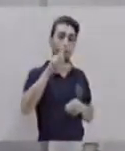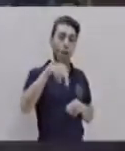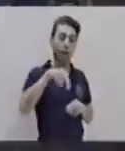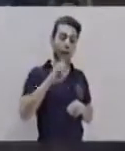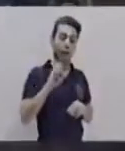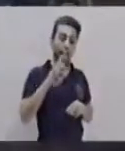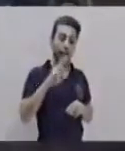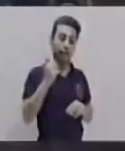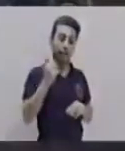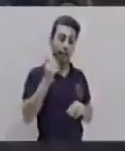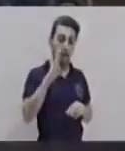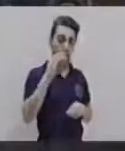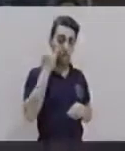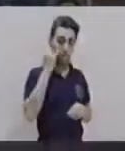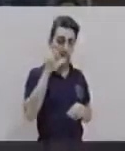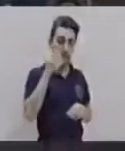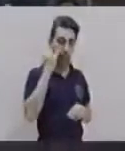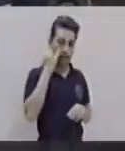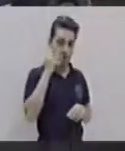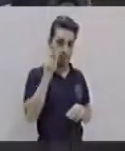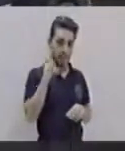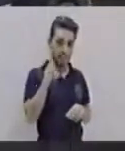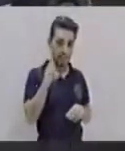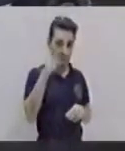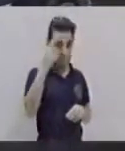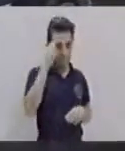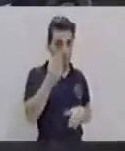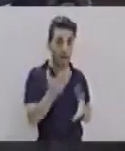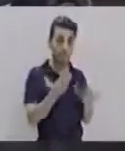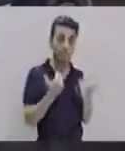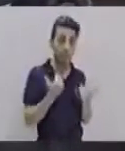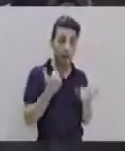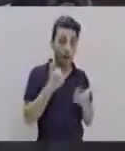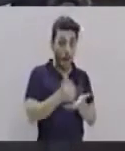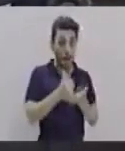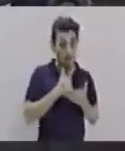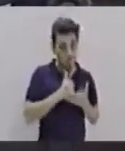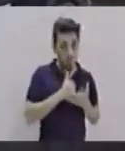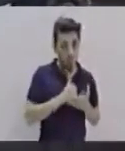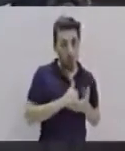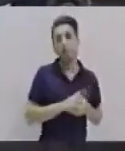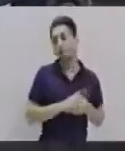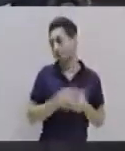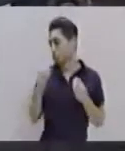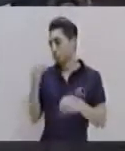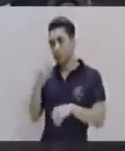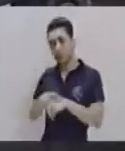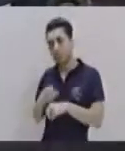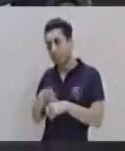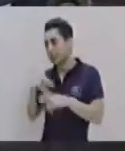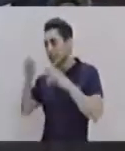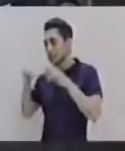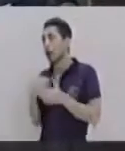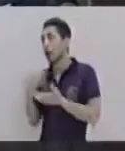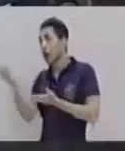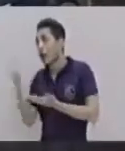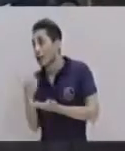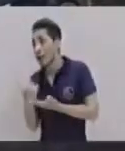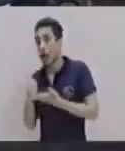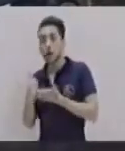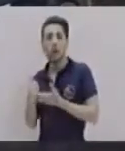pedir ayuda. Definitivamente, y es que pues muchas veces a las personas pues tienen ese temor de pedir ayuda, ¿verdad?